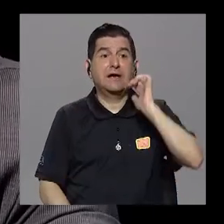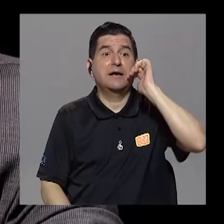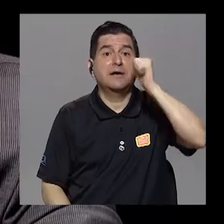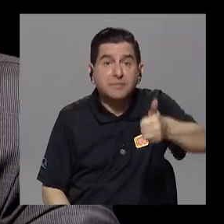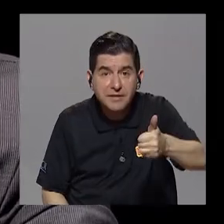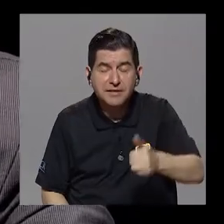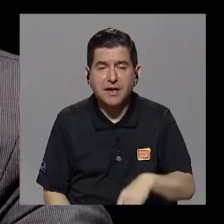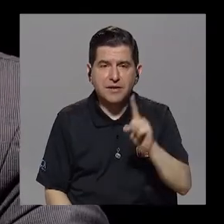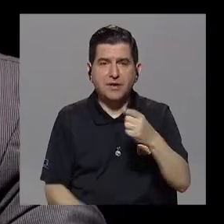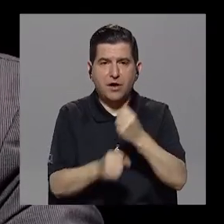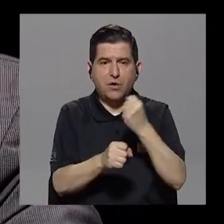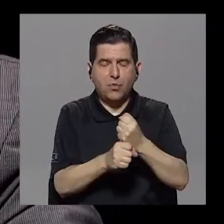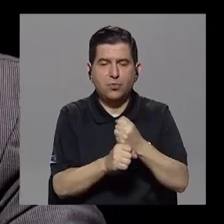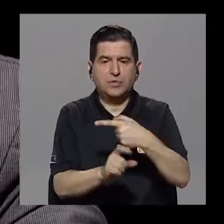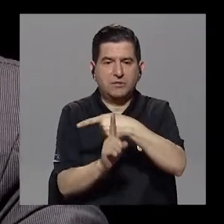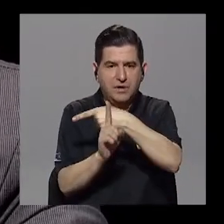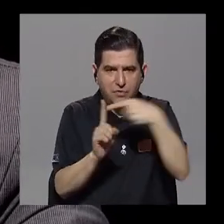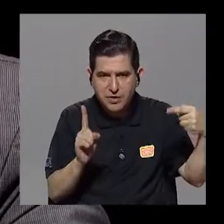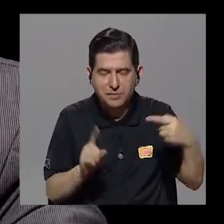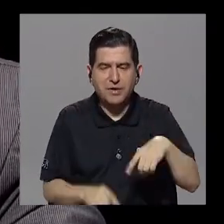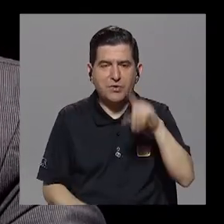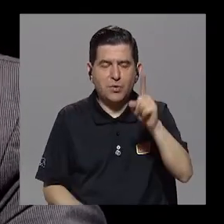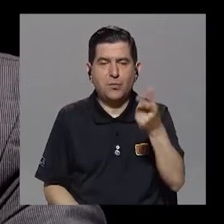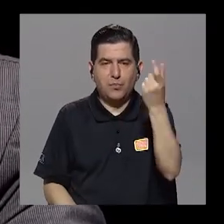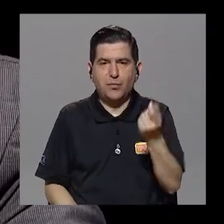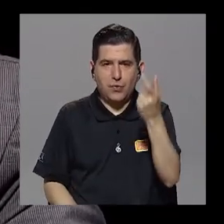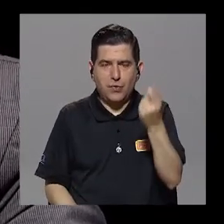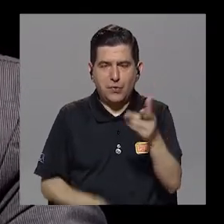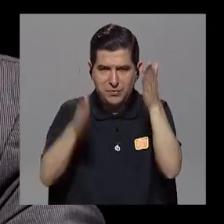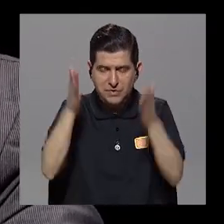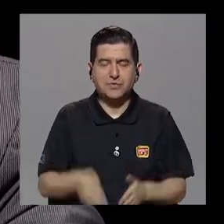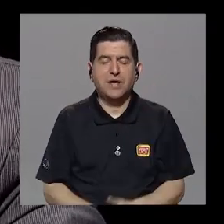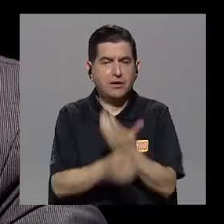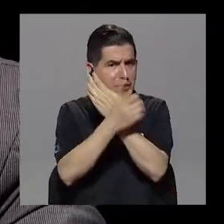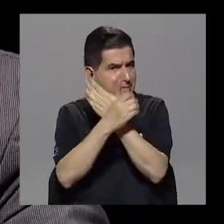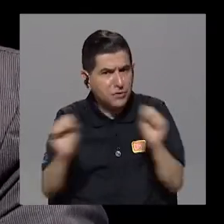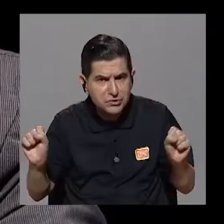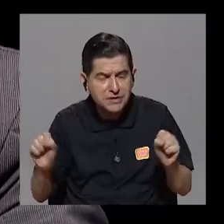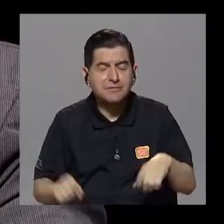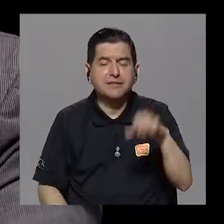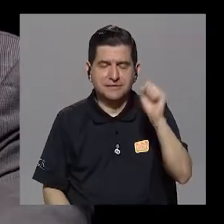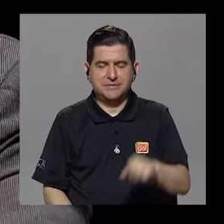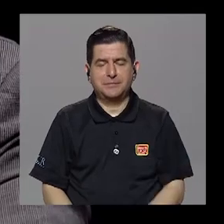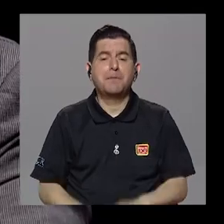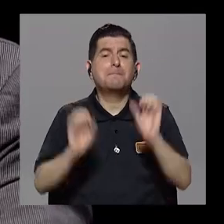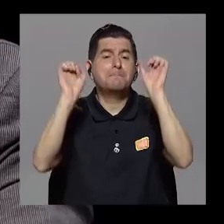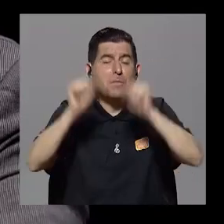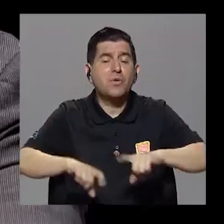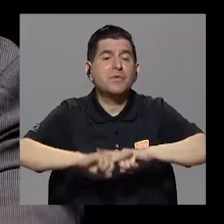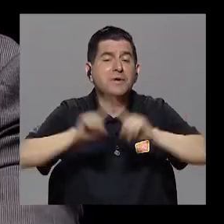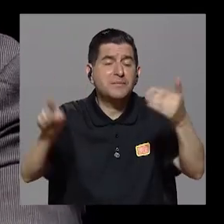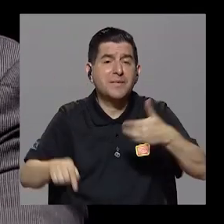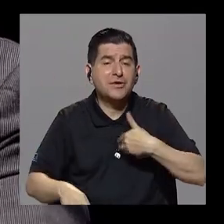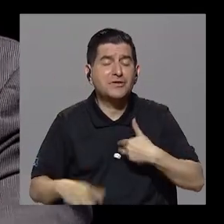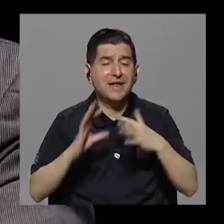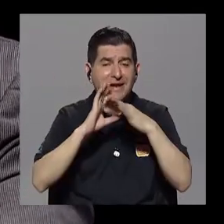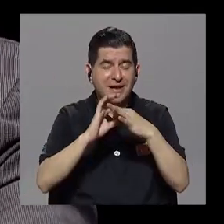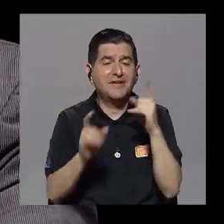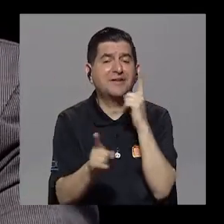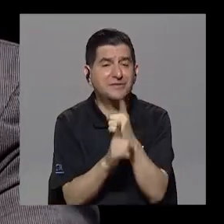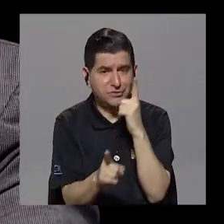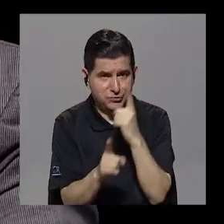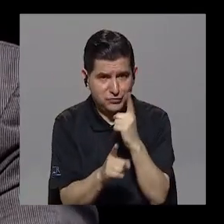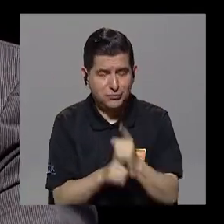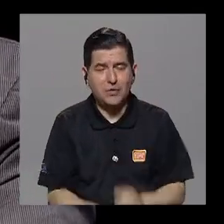mañana tendremos un trabajador y medio por cada pensionado. Imposible. Imposible. O sea, sí se puede, pero sí tener la